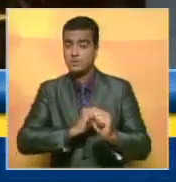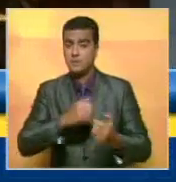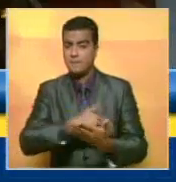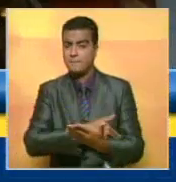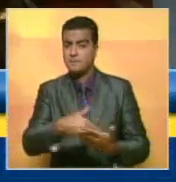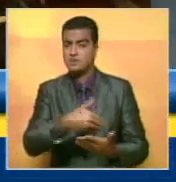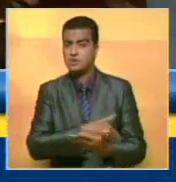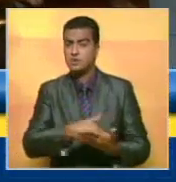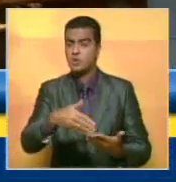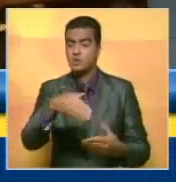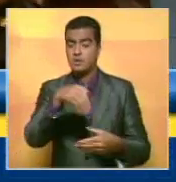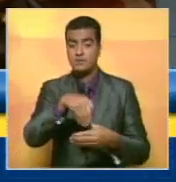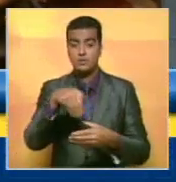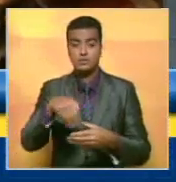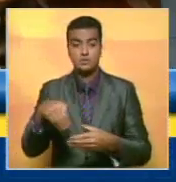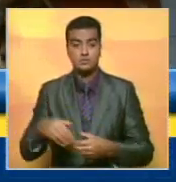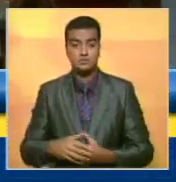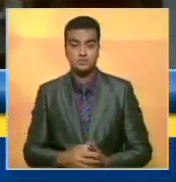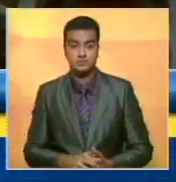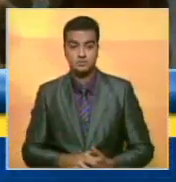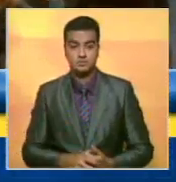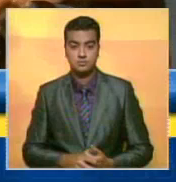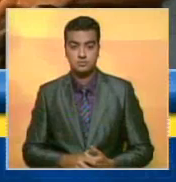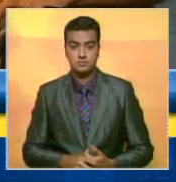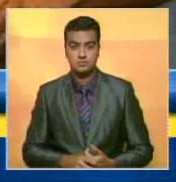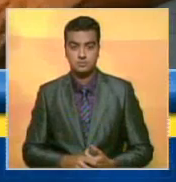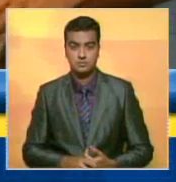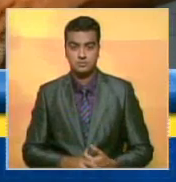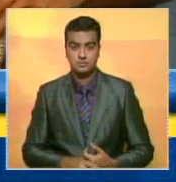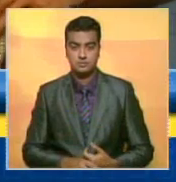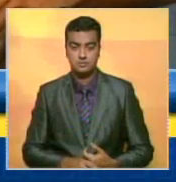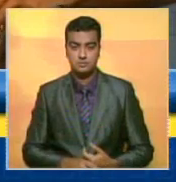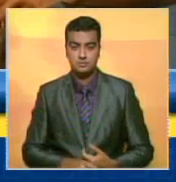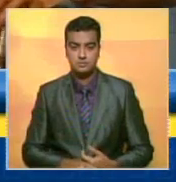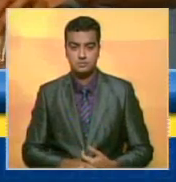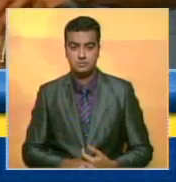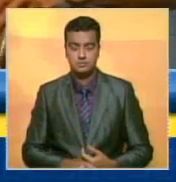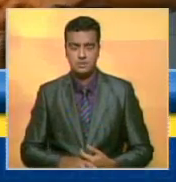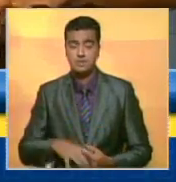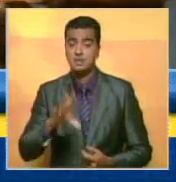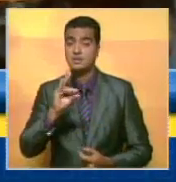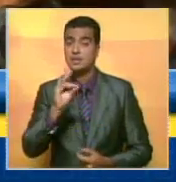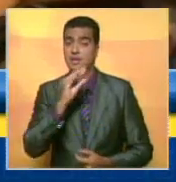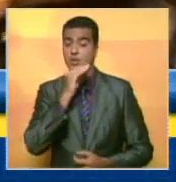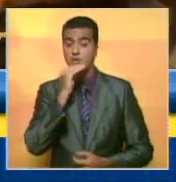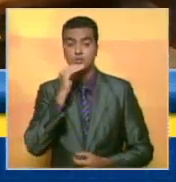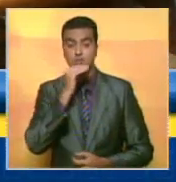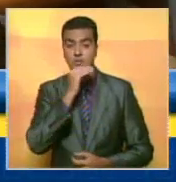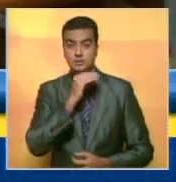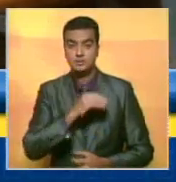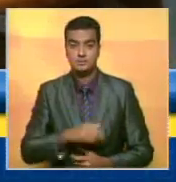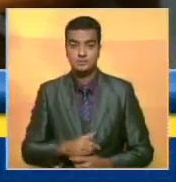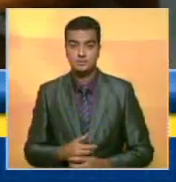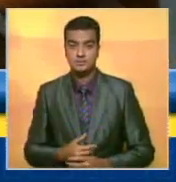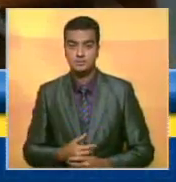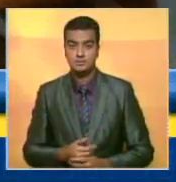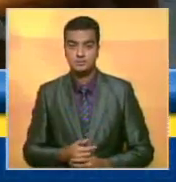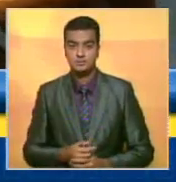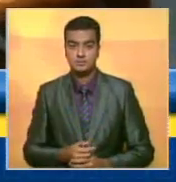de votos. Y así, el 7 de octubre,